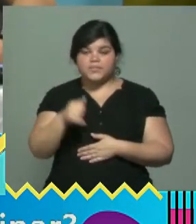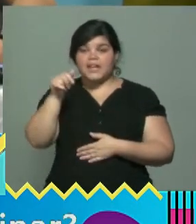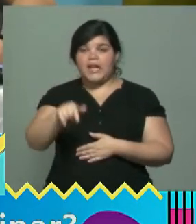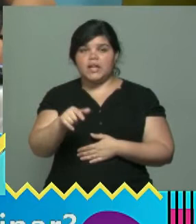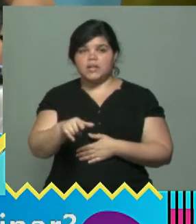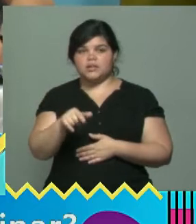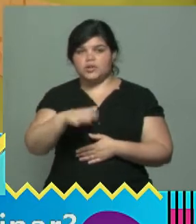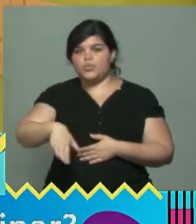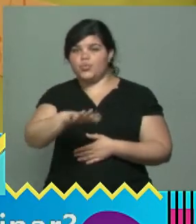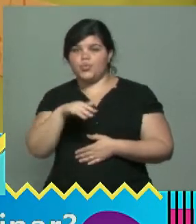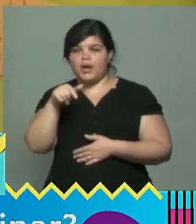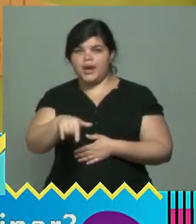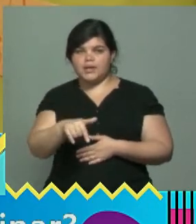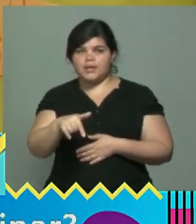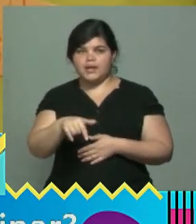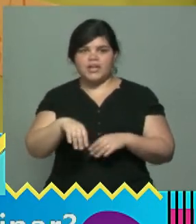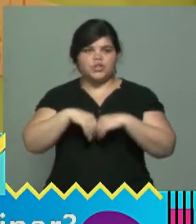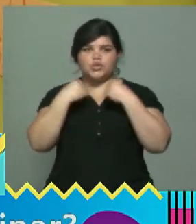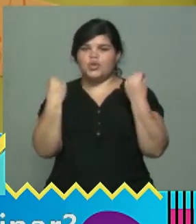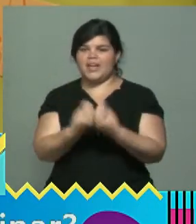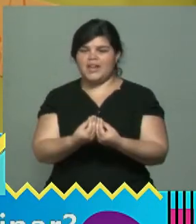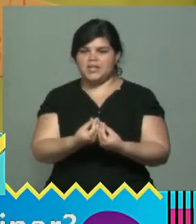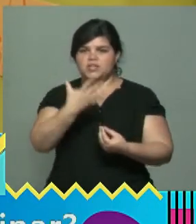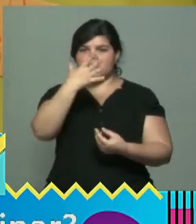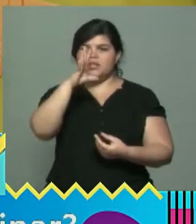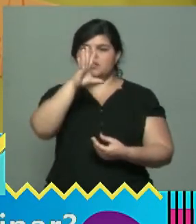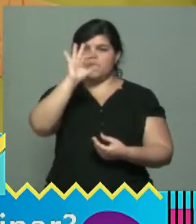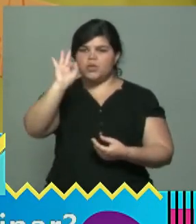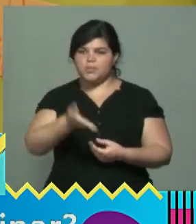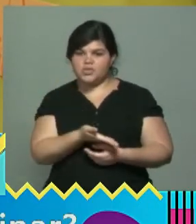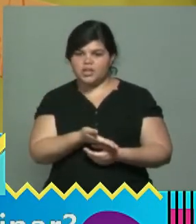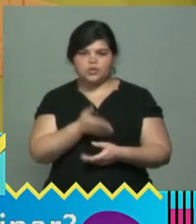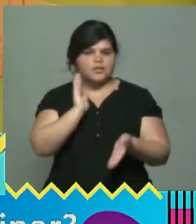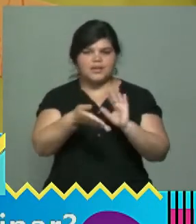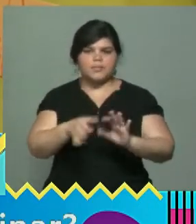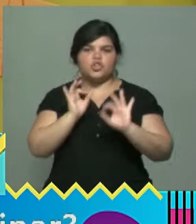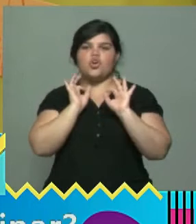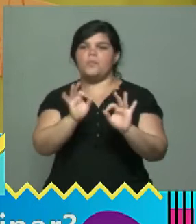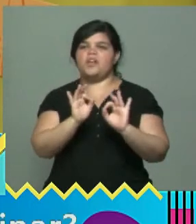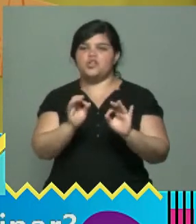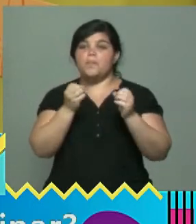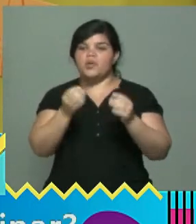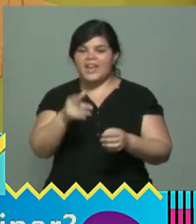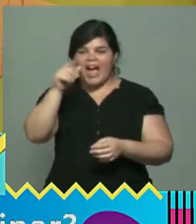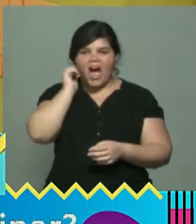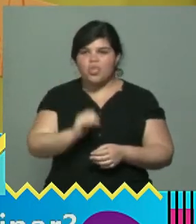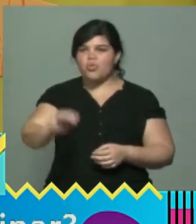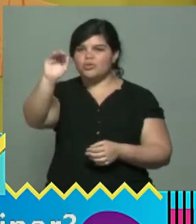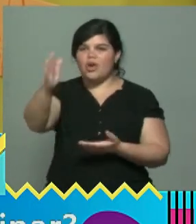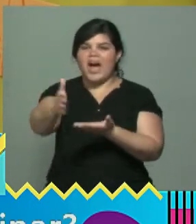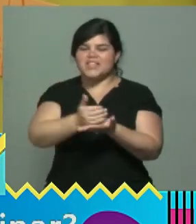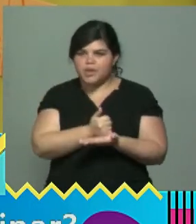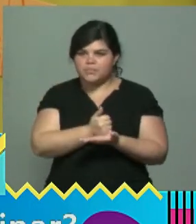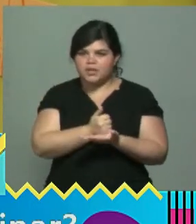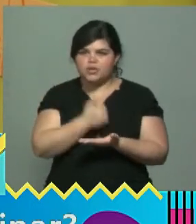como un 50% del tratamiento hecho. Un adulto que reconoce que está generando un acto violento, por más que lo justifique, uno